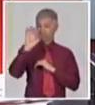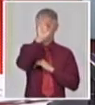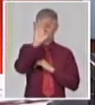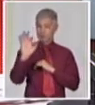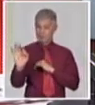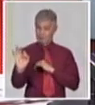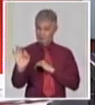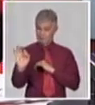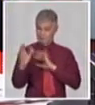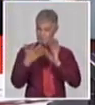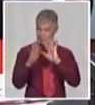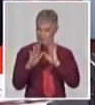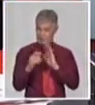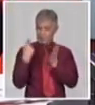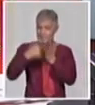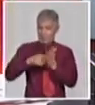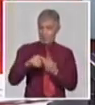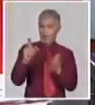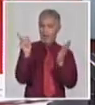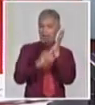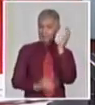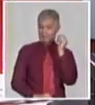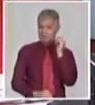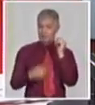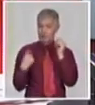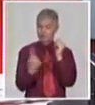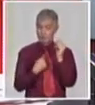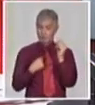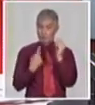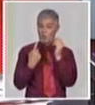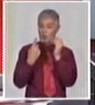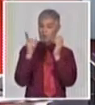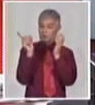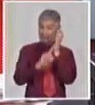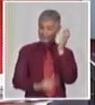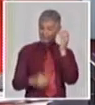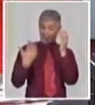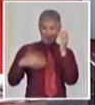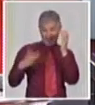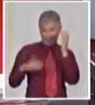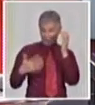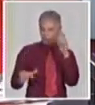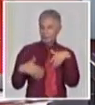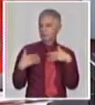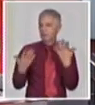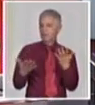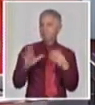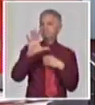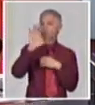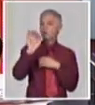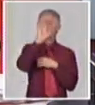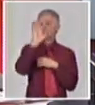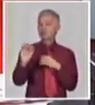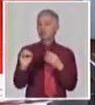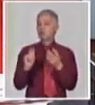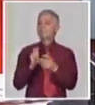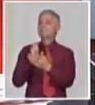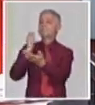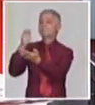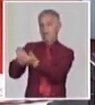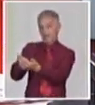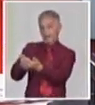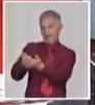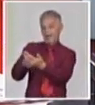50%. Eso quiere decir que la electricidad que vamos a consumir nosotros, el 50% se lo va a pagar a la empresa eléctrica el presupuesto del